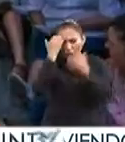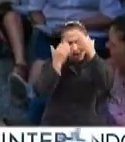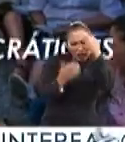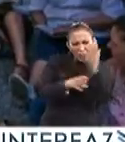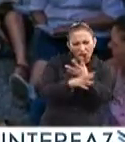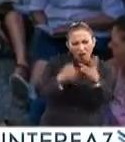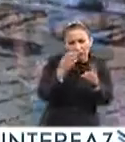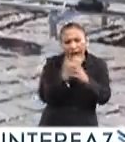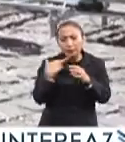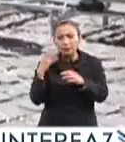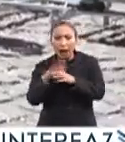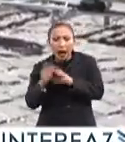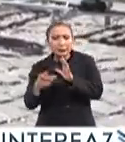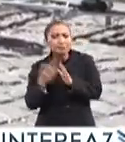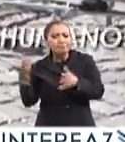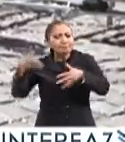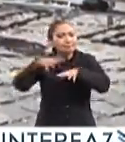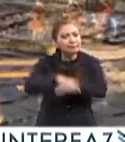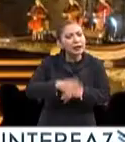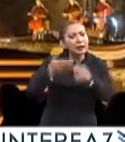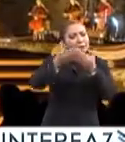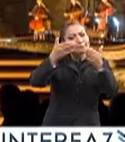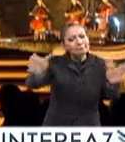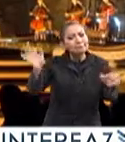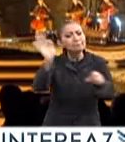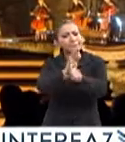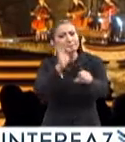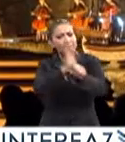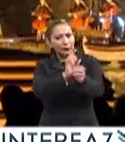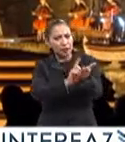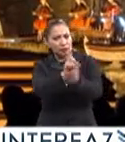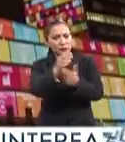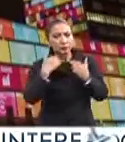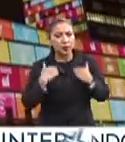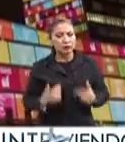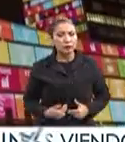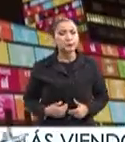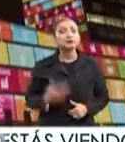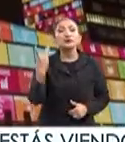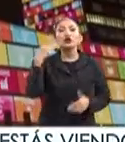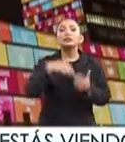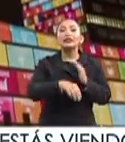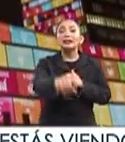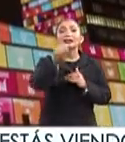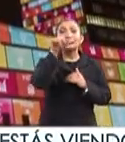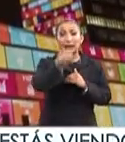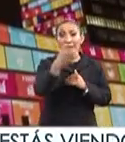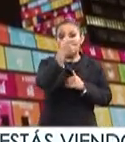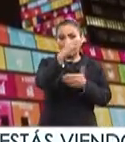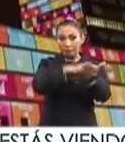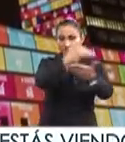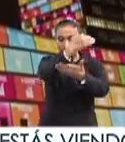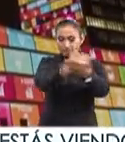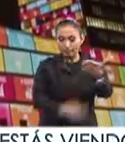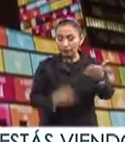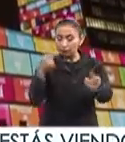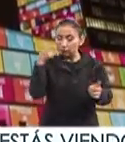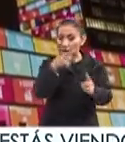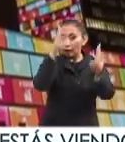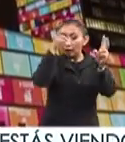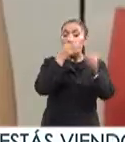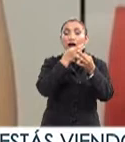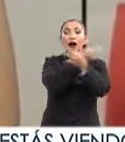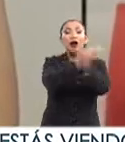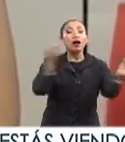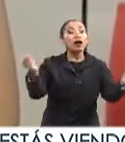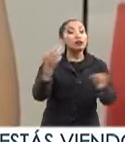sostenibles, democráticas, inclusivas y con amplia protección a los derechos humanos. En 2016, este documento estuvo dedicado a